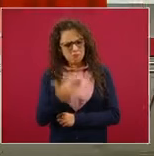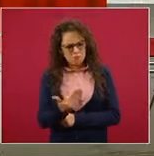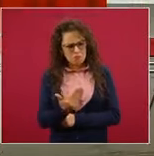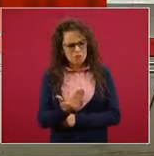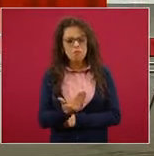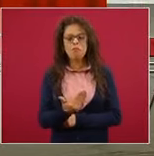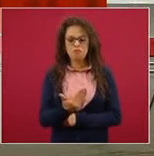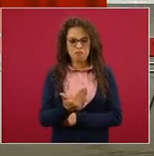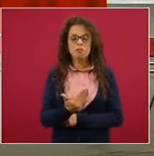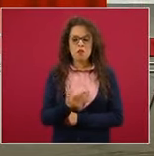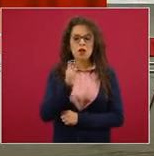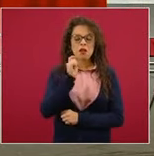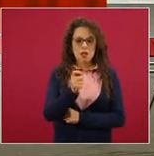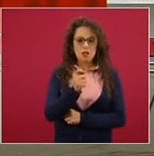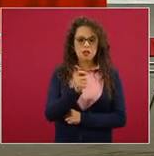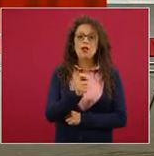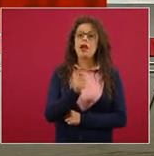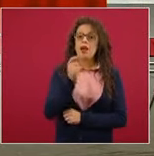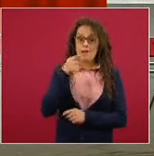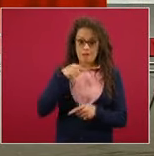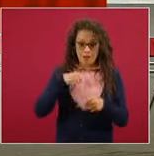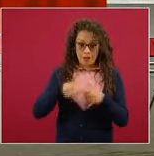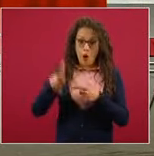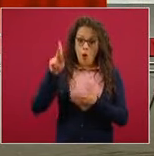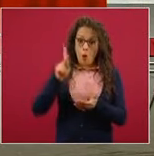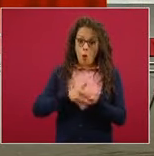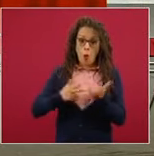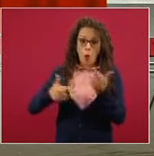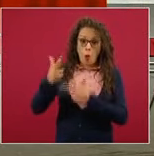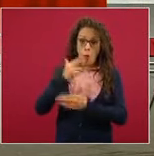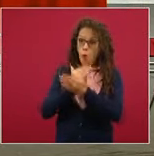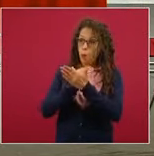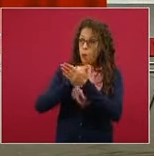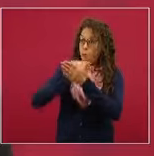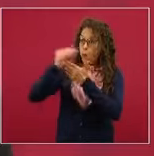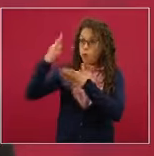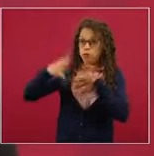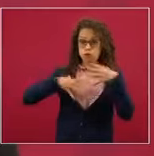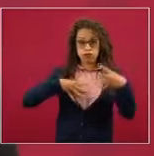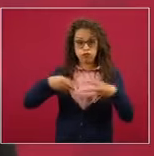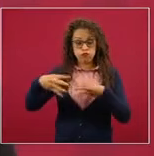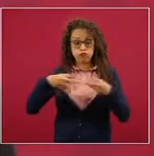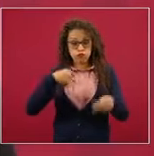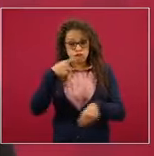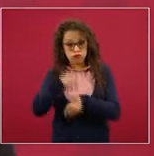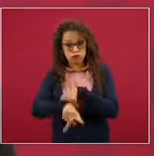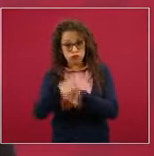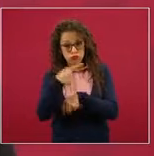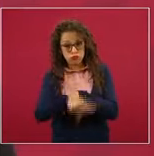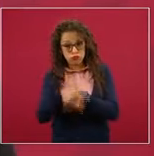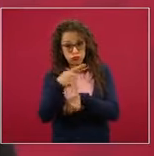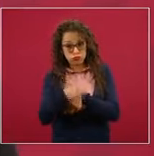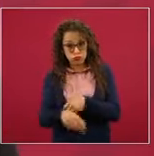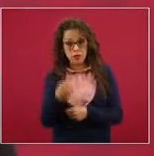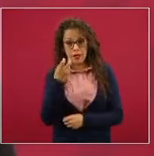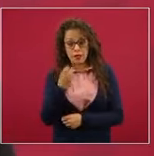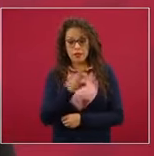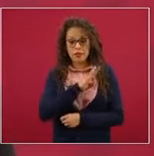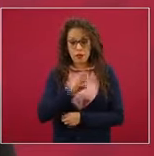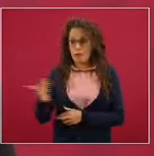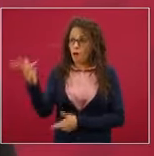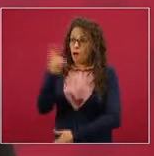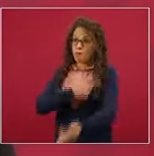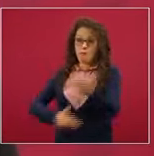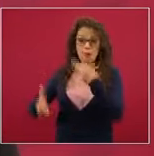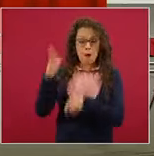está incrementando, y esto es directamente proporcional al hecho de que se está incrementando también la posibilidad de transmisión y por lo tanto de un